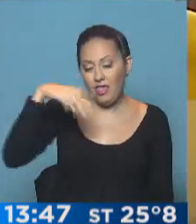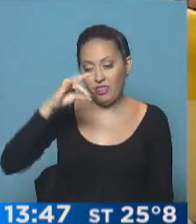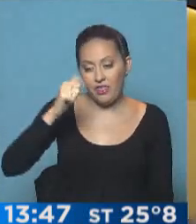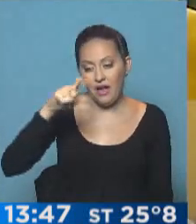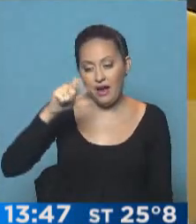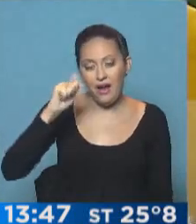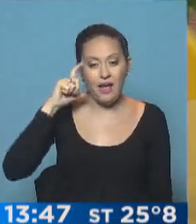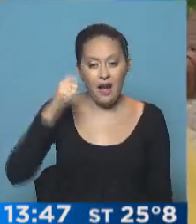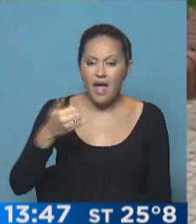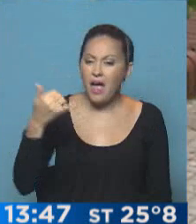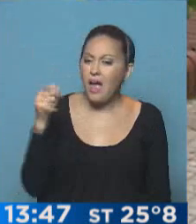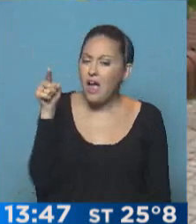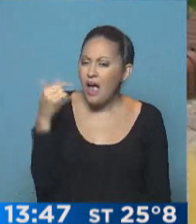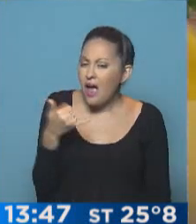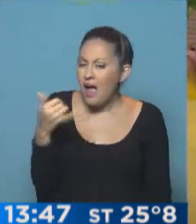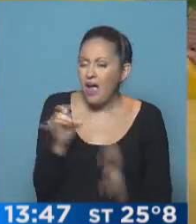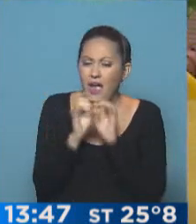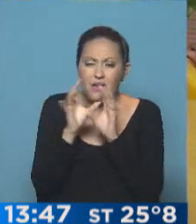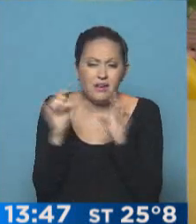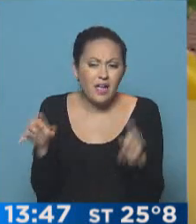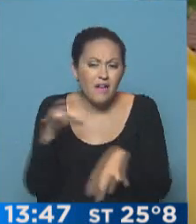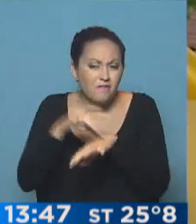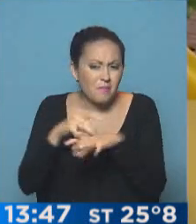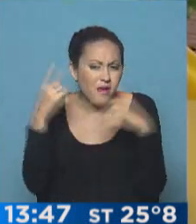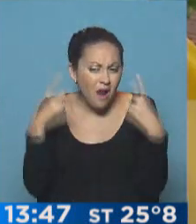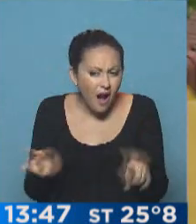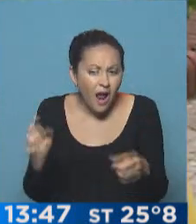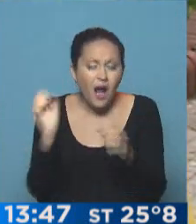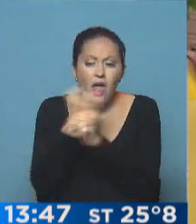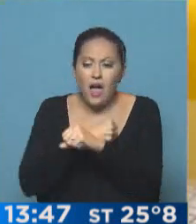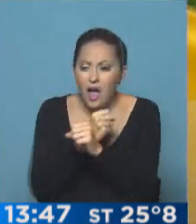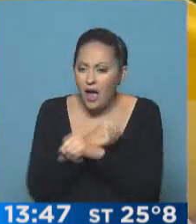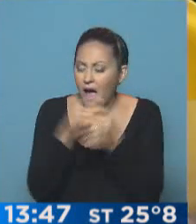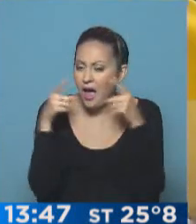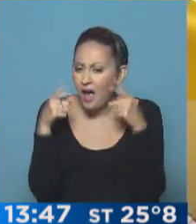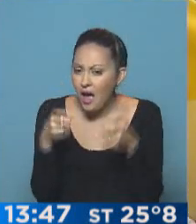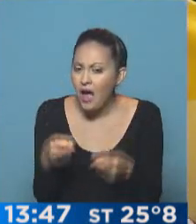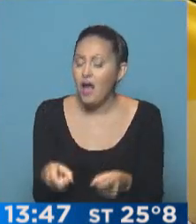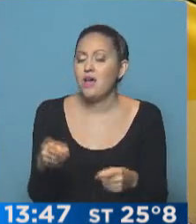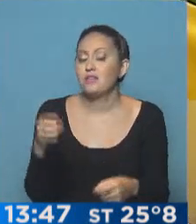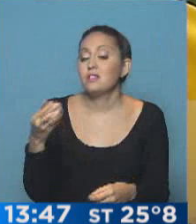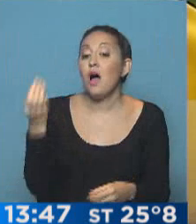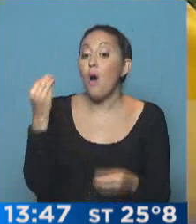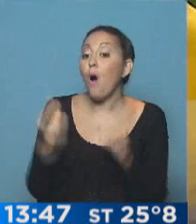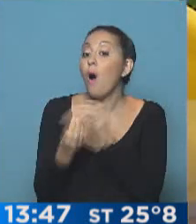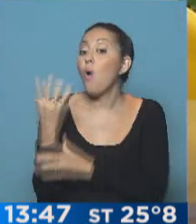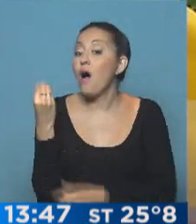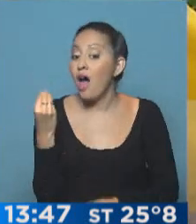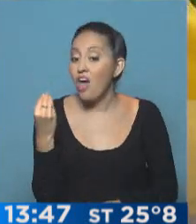de cáncer de hueso, enfermedades raras, le llaman las enfermedades nuevas que aparecieron desde la instalación de la minera lumbrera,